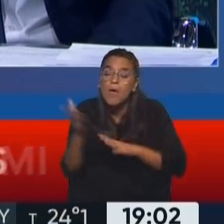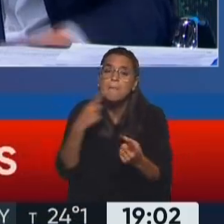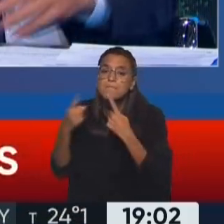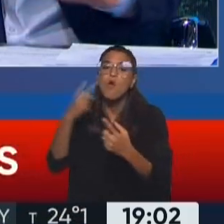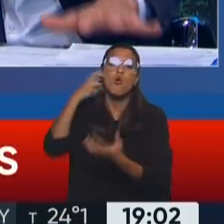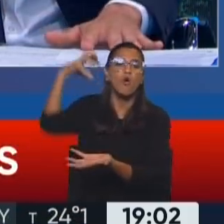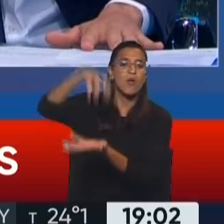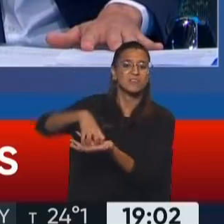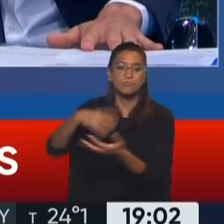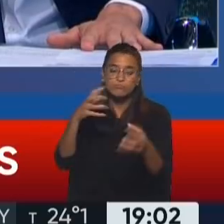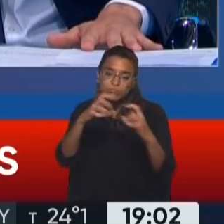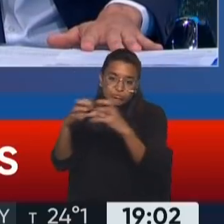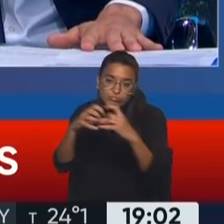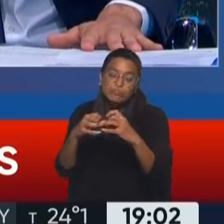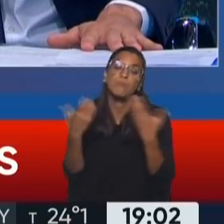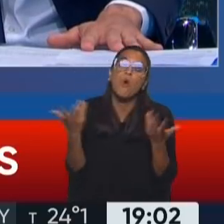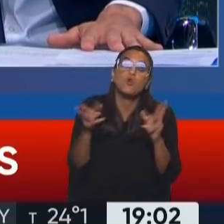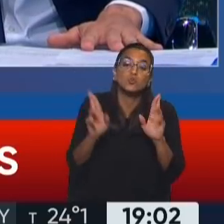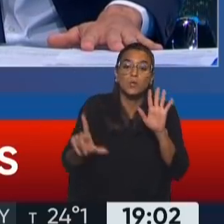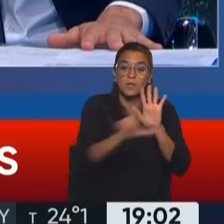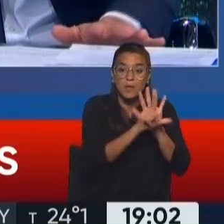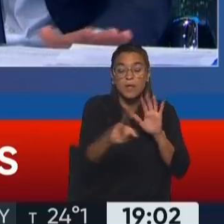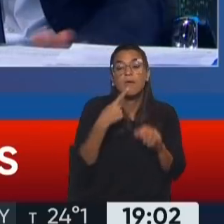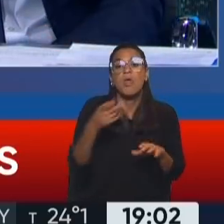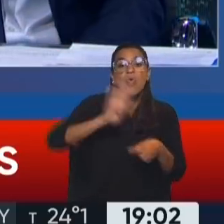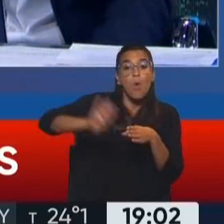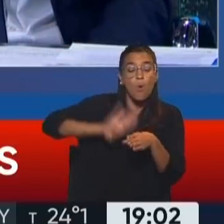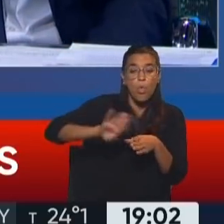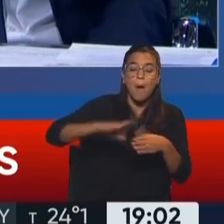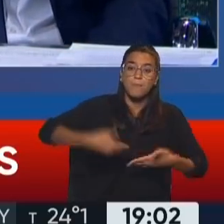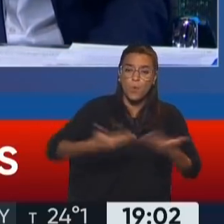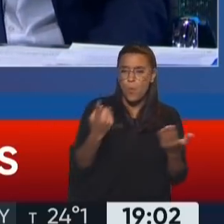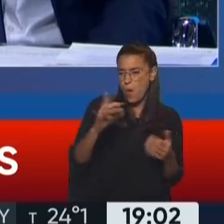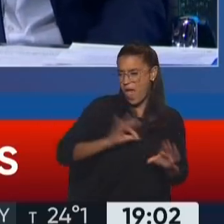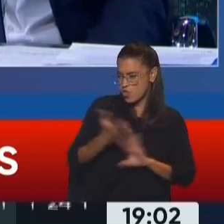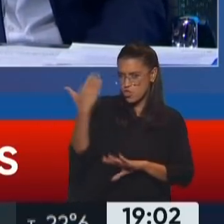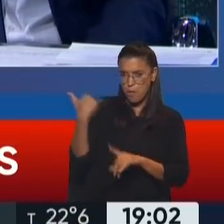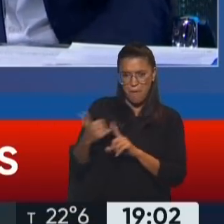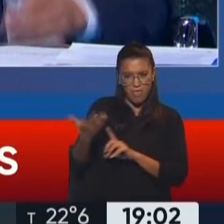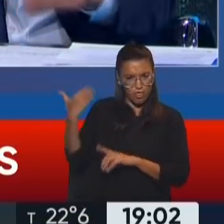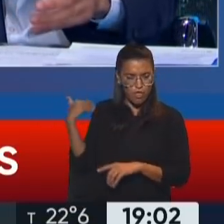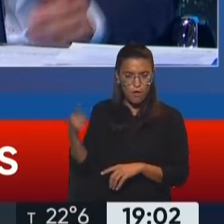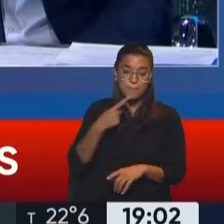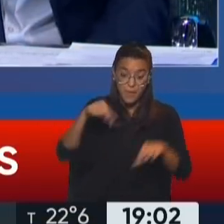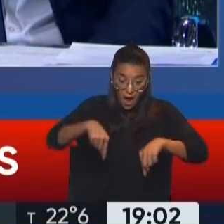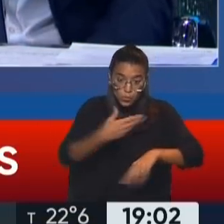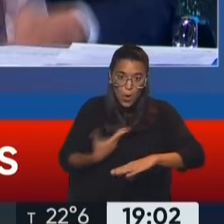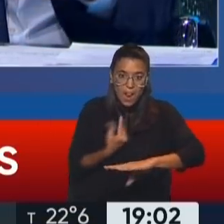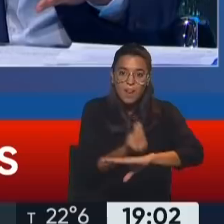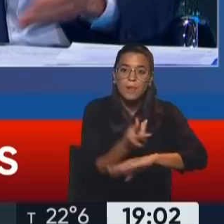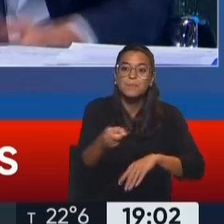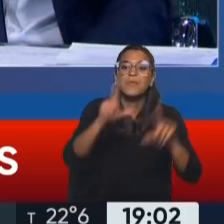Por suerte, tenemos una ley de fortalecimiento de la sostenibilidad de la deuda pública que tiene un año y medio, que es de la actual gestión, en cuyo artículo